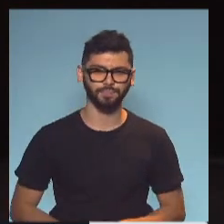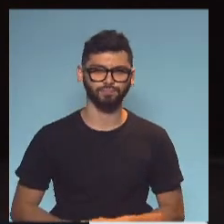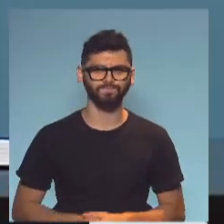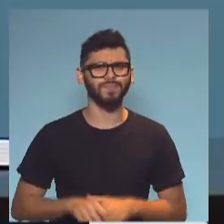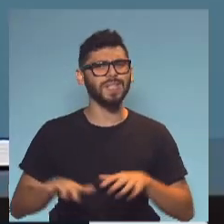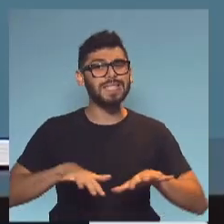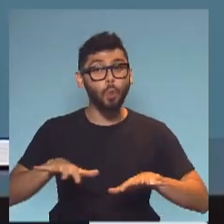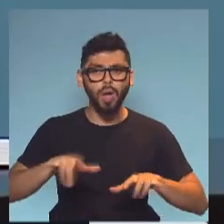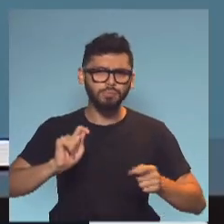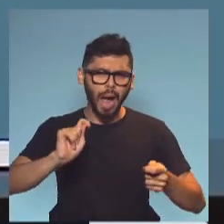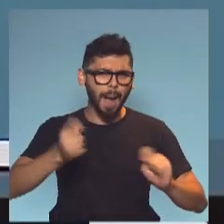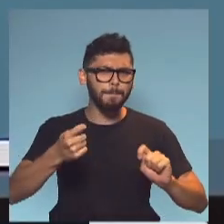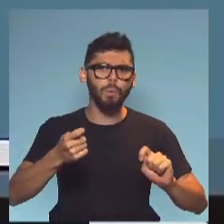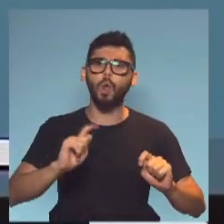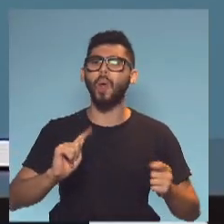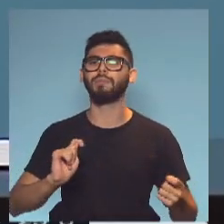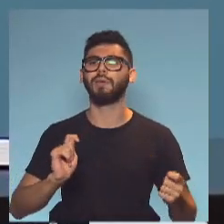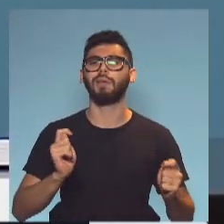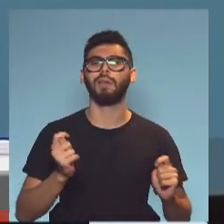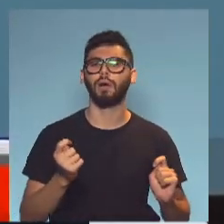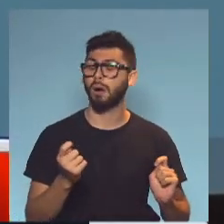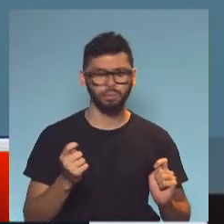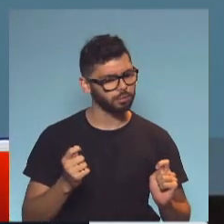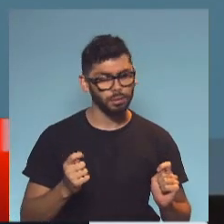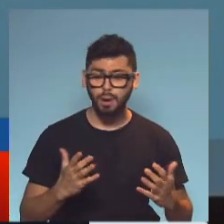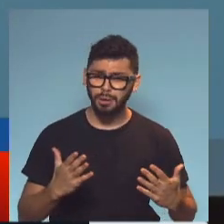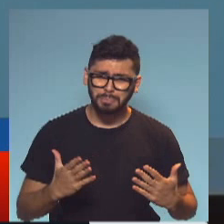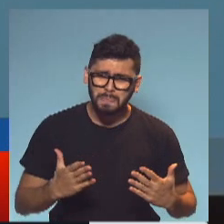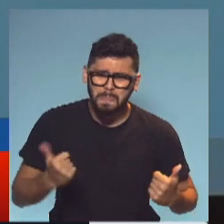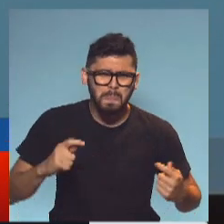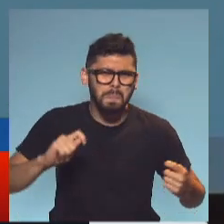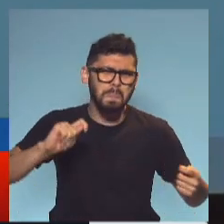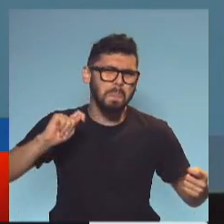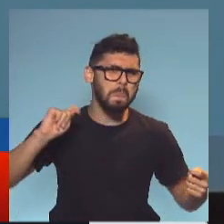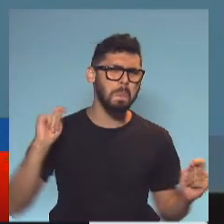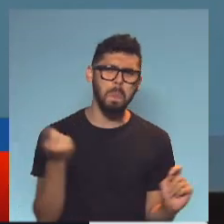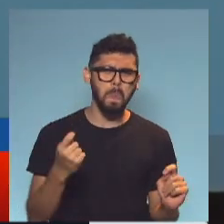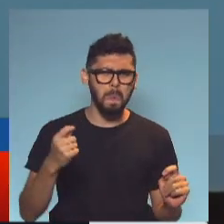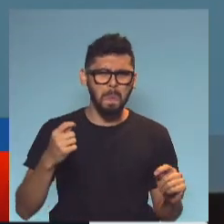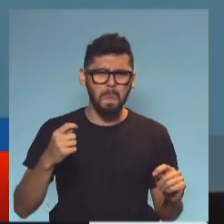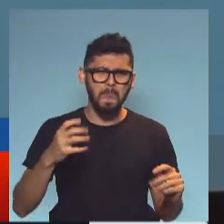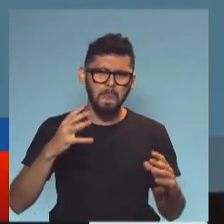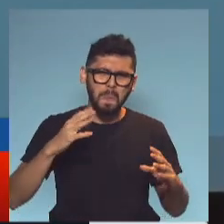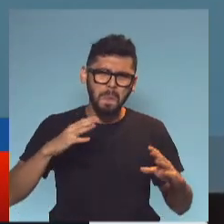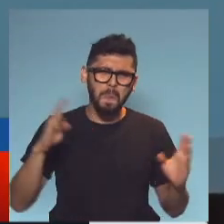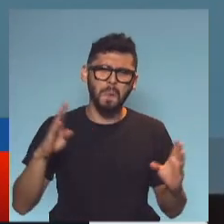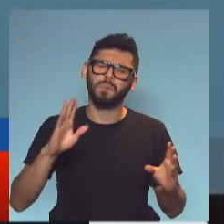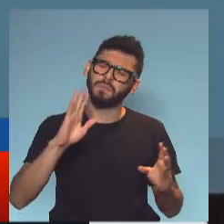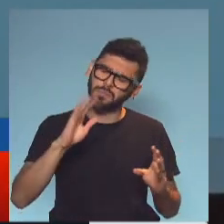cambió, y cambió violentamente, cambió súbitamente. Me quiero referir a